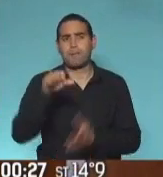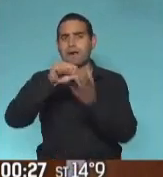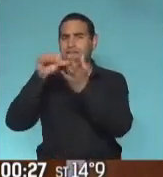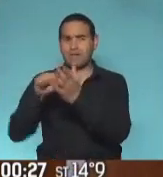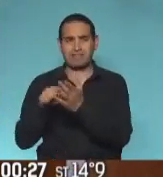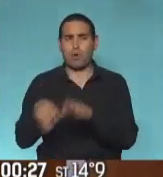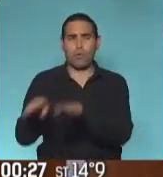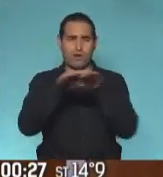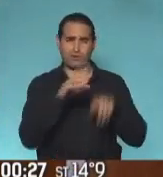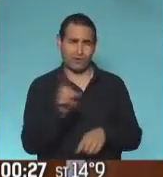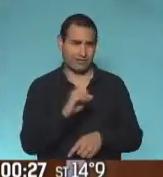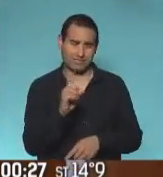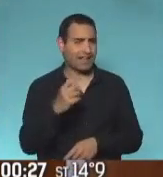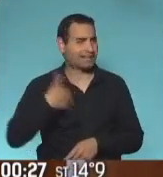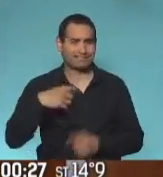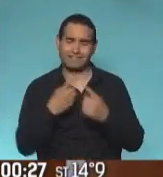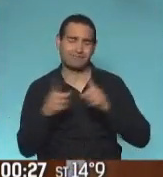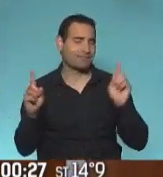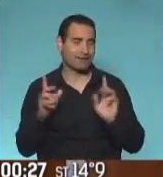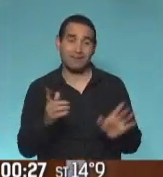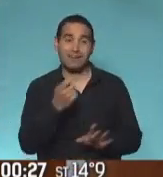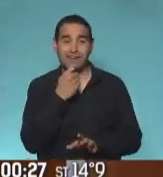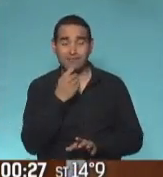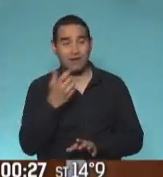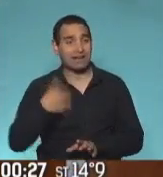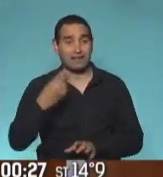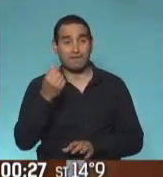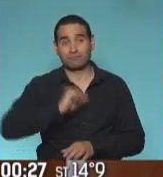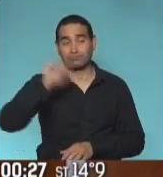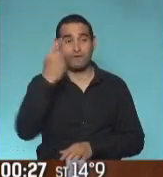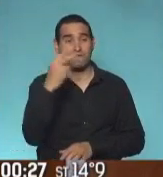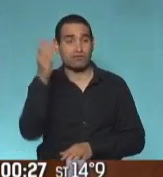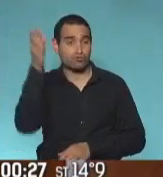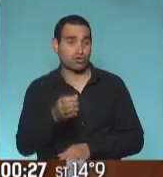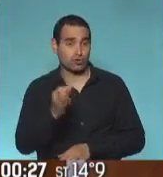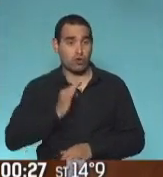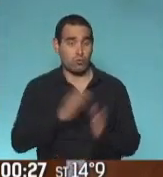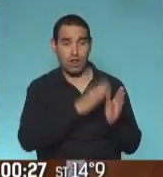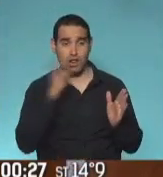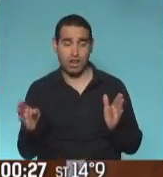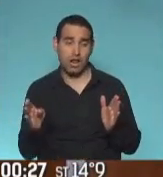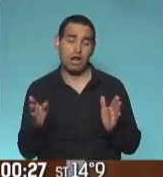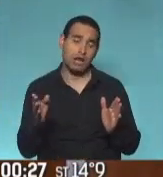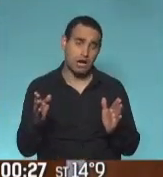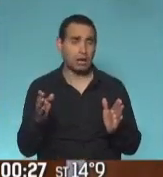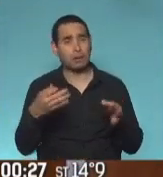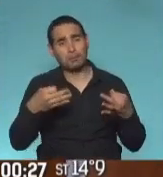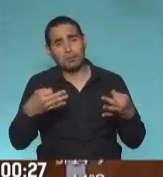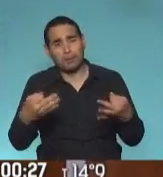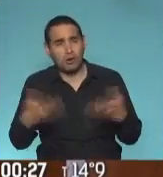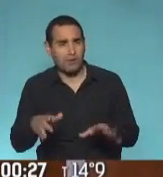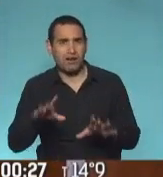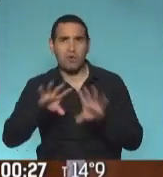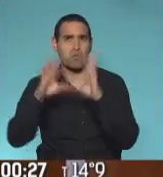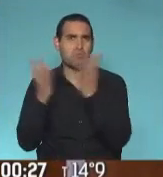Y bueno, la Argentina funciona distinto. Ejemplo, la Argentina con una inflación de 20% anual puede funcionar más o menos bien. Eso en ningún país del